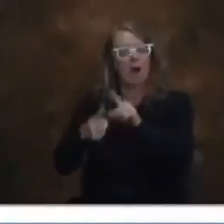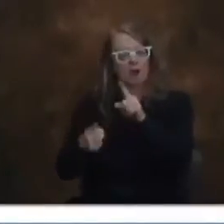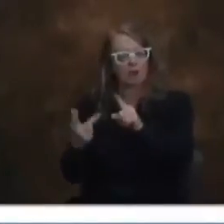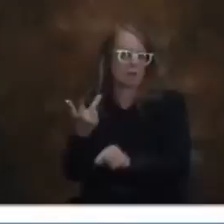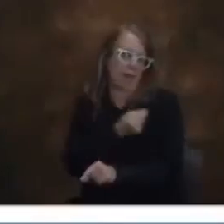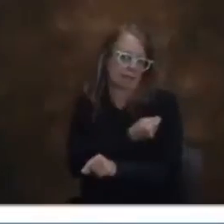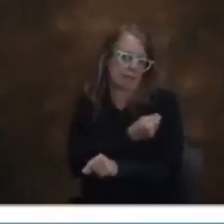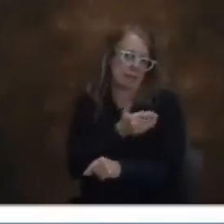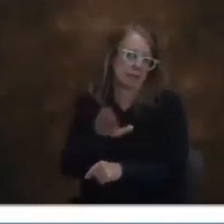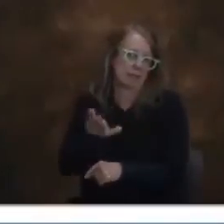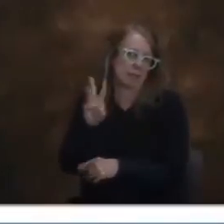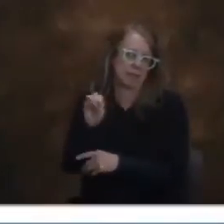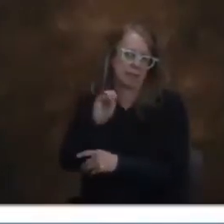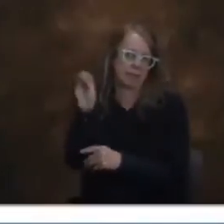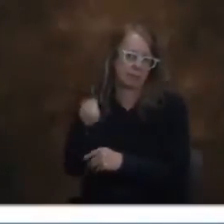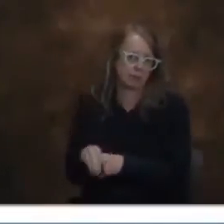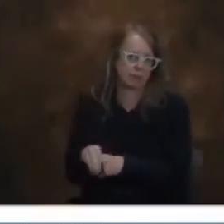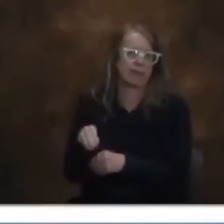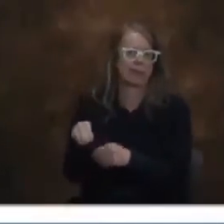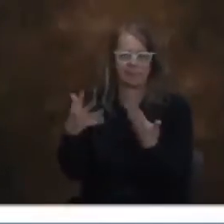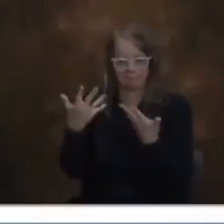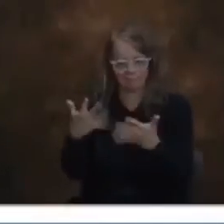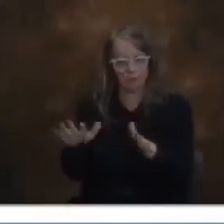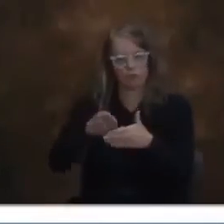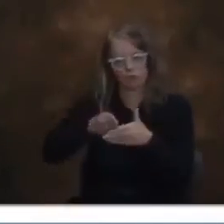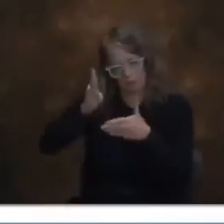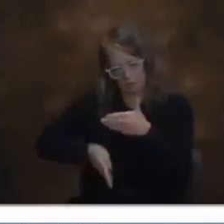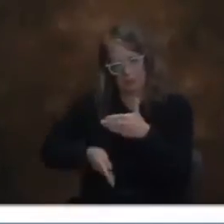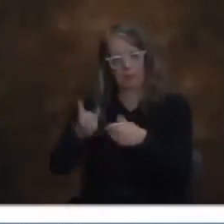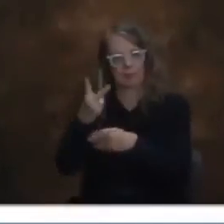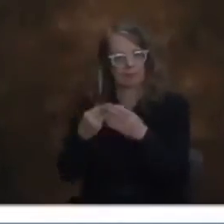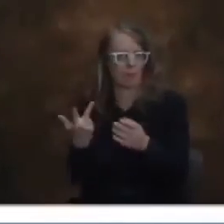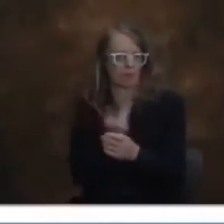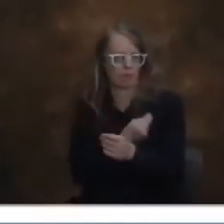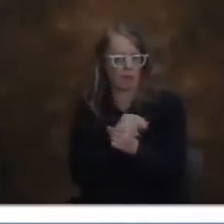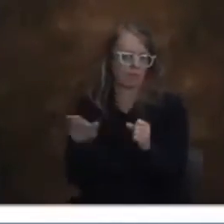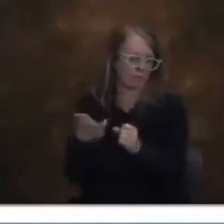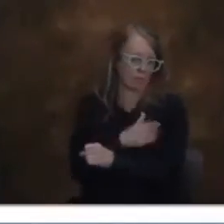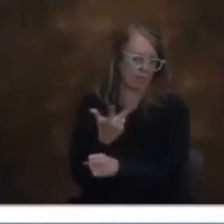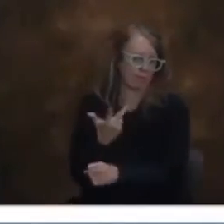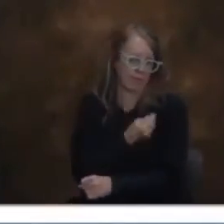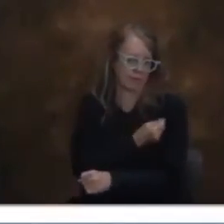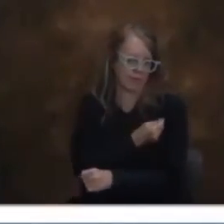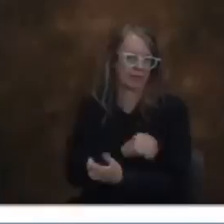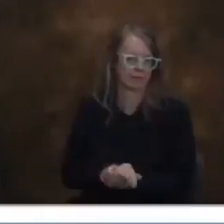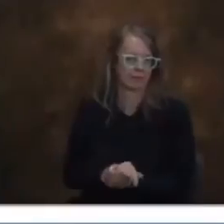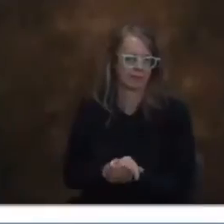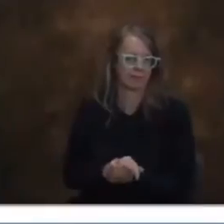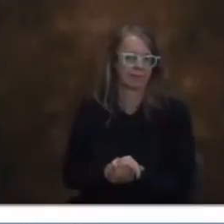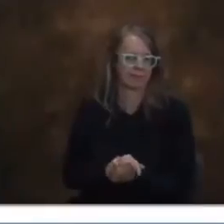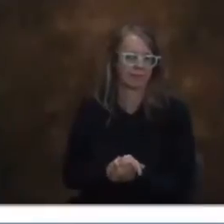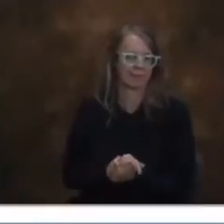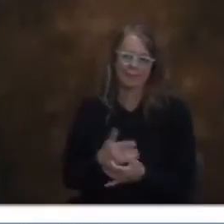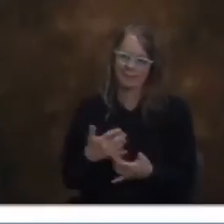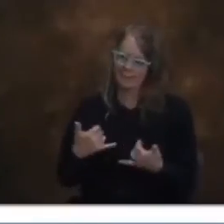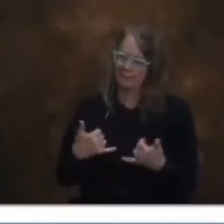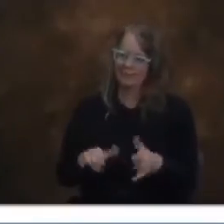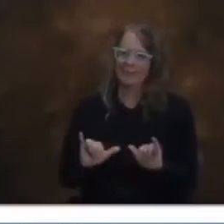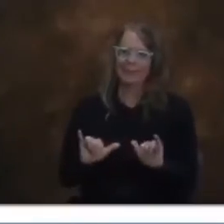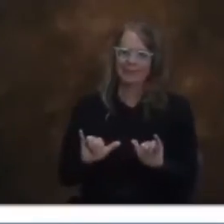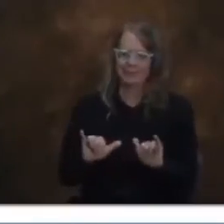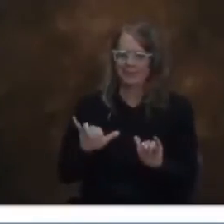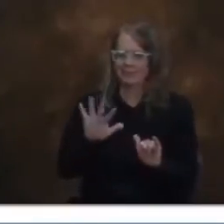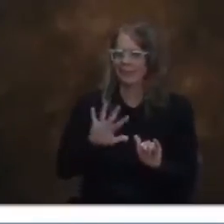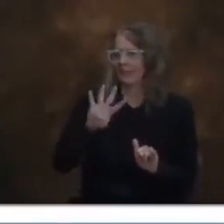ha recibido al menos una vacuna y el 60 por ciento de la población total ha recibido ambas vacunas esto deja una gran proporción